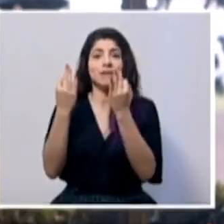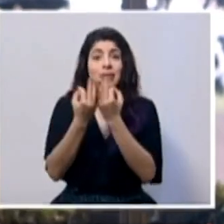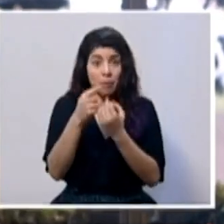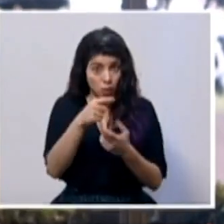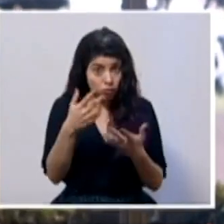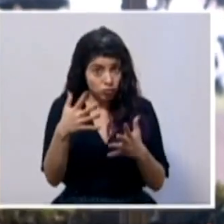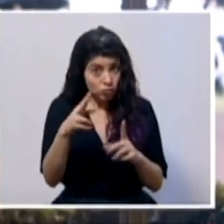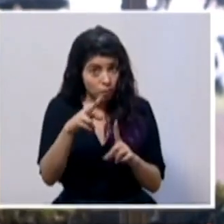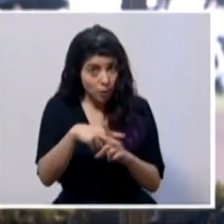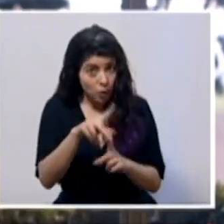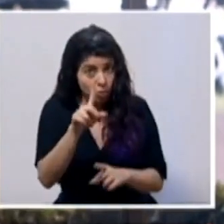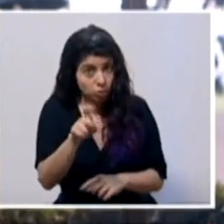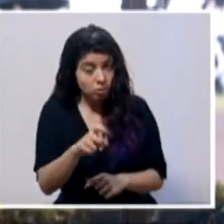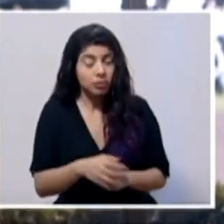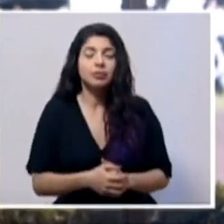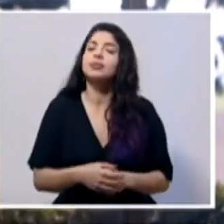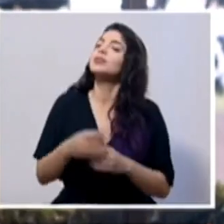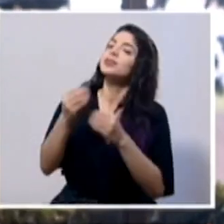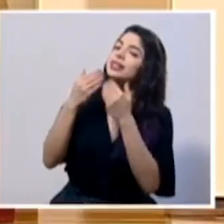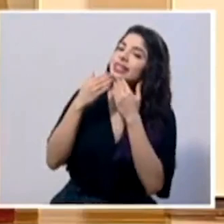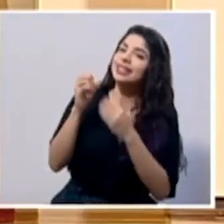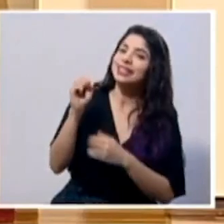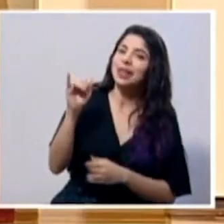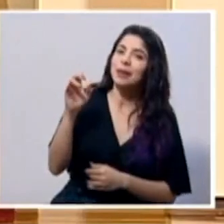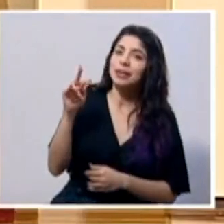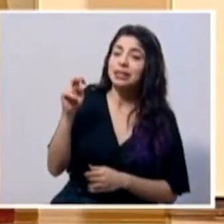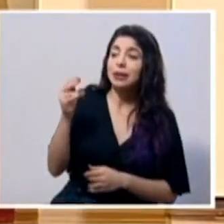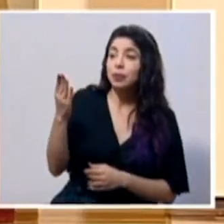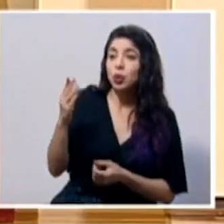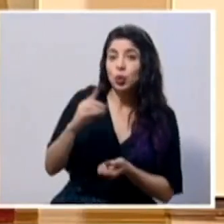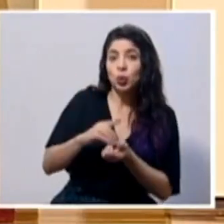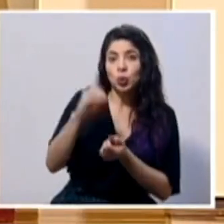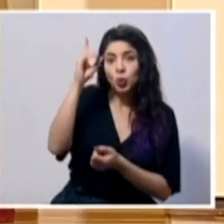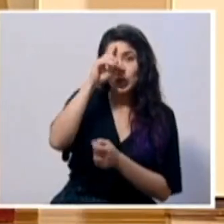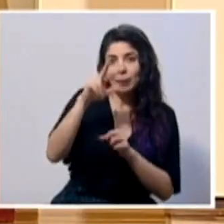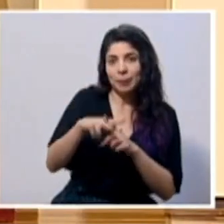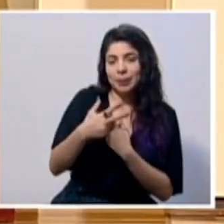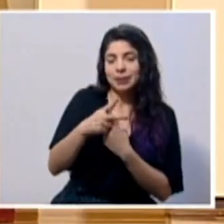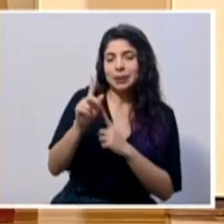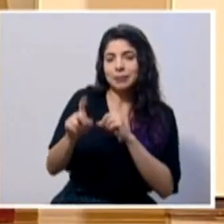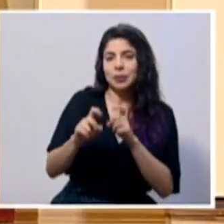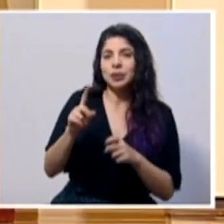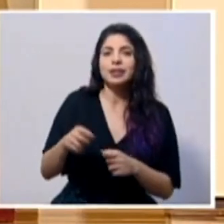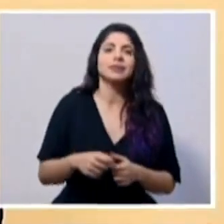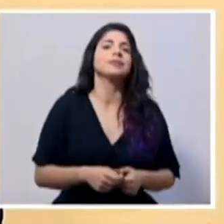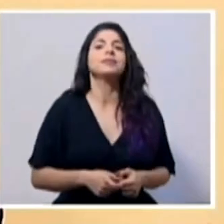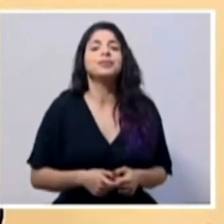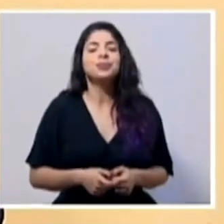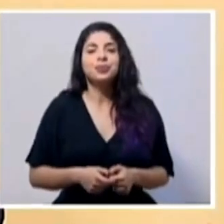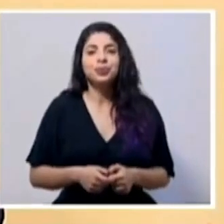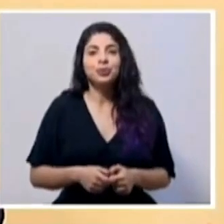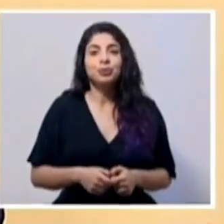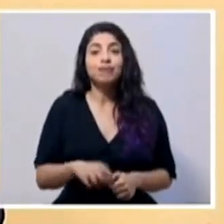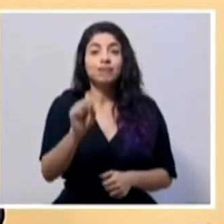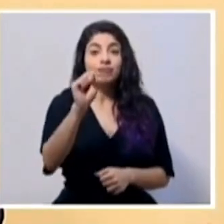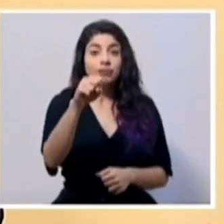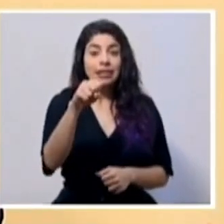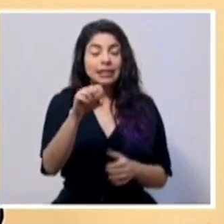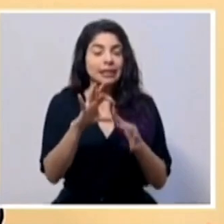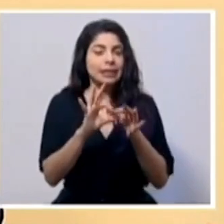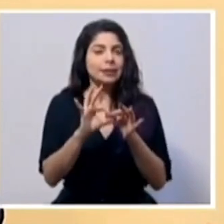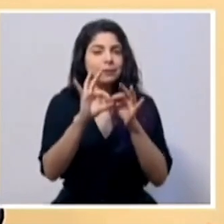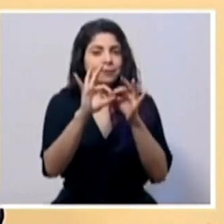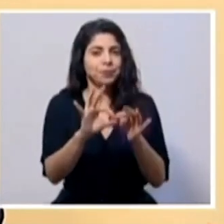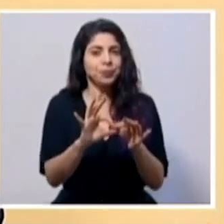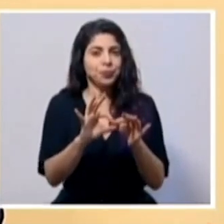implementación. Muchísimas gracias, Sebastián. Doctor Salas, para iniciar este periodo de consulta. Sí, con